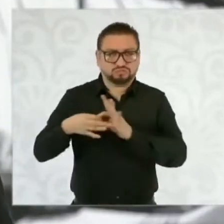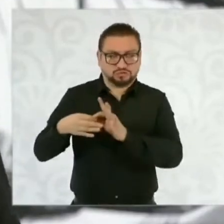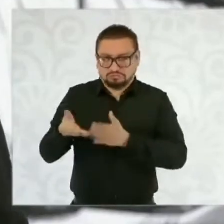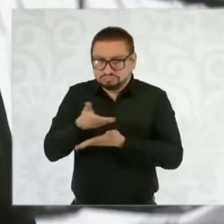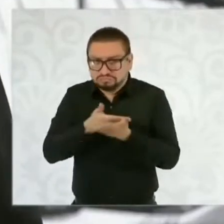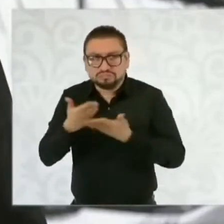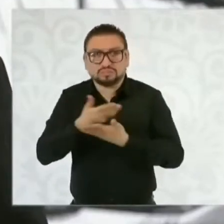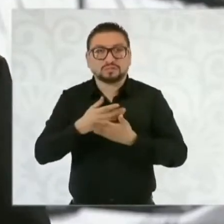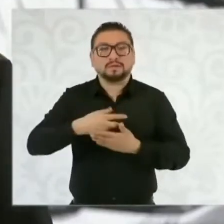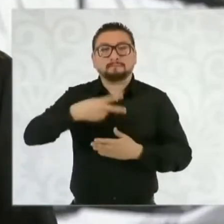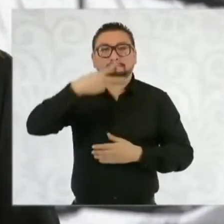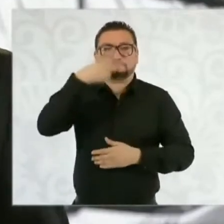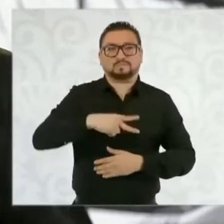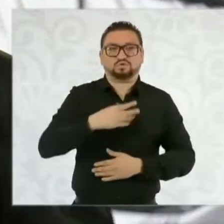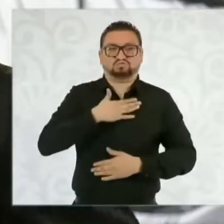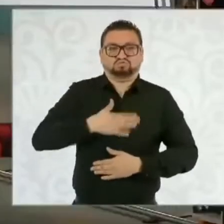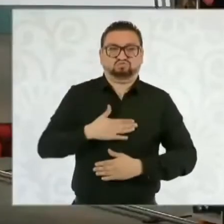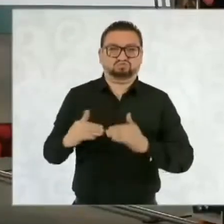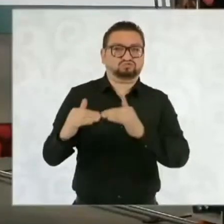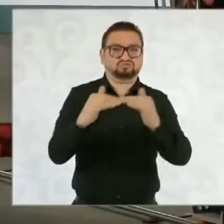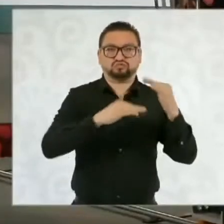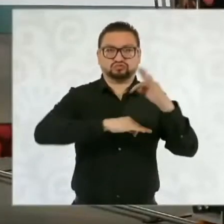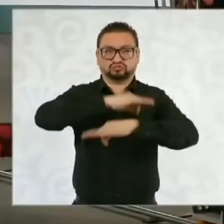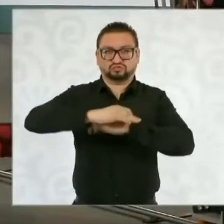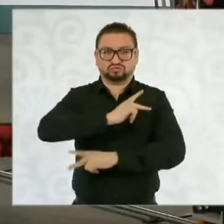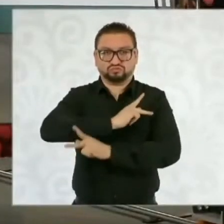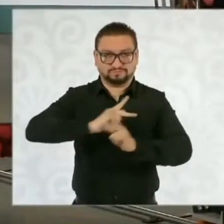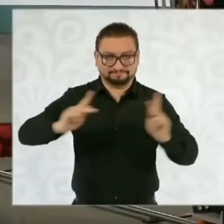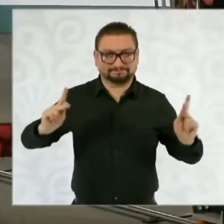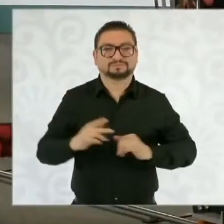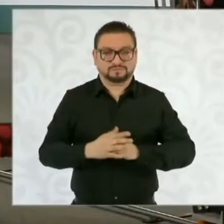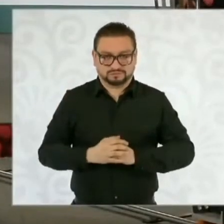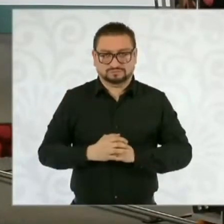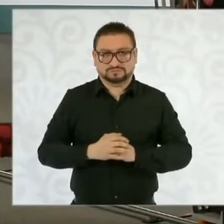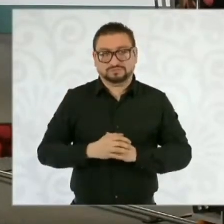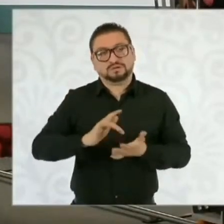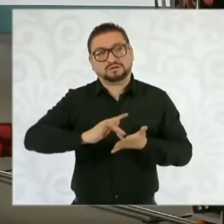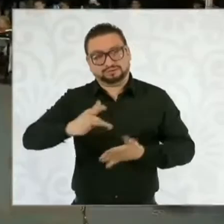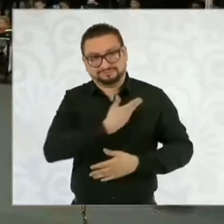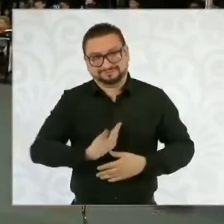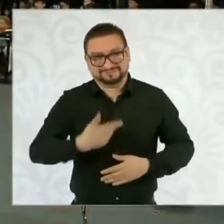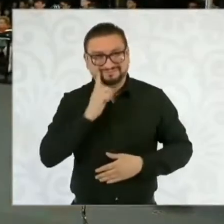justo para todas y para todos. Muchas gracias, Presidenta. Es cuanto.